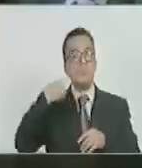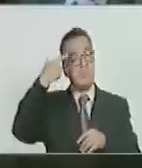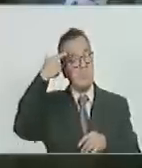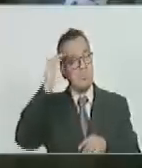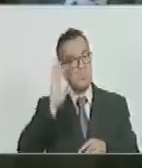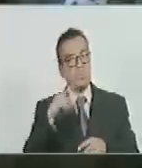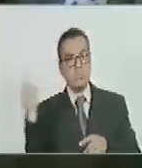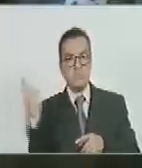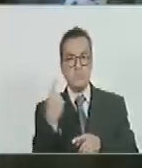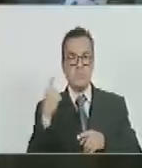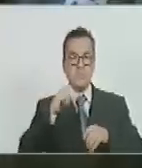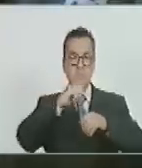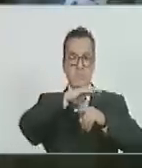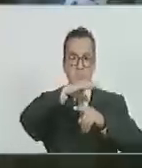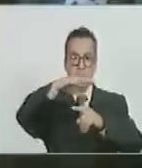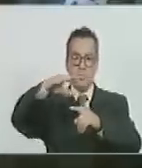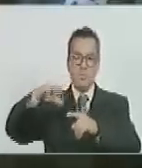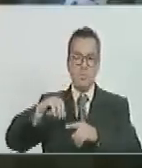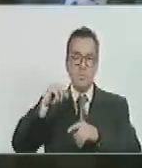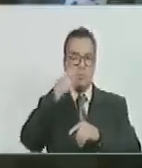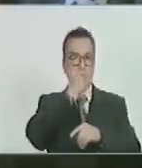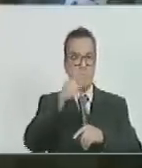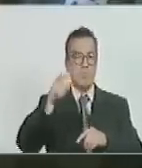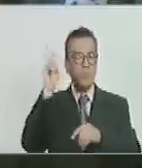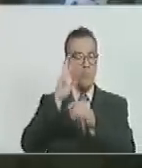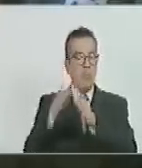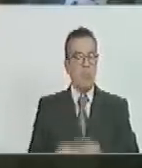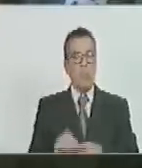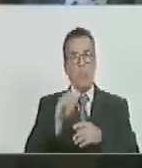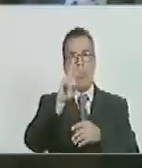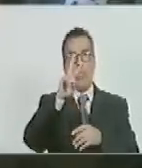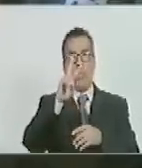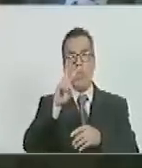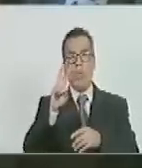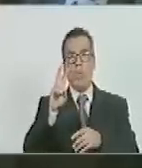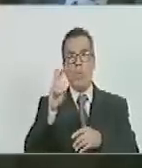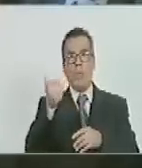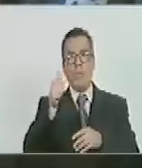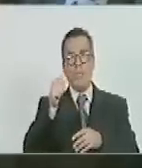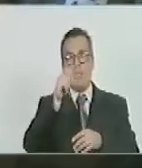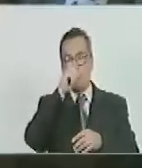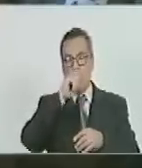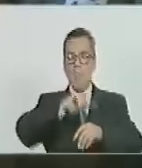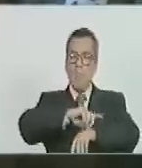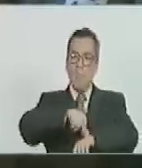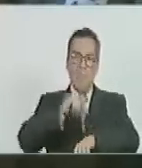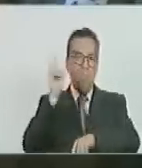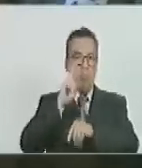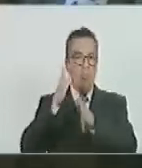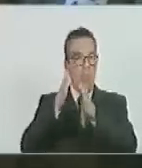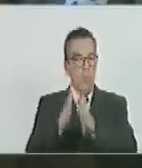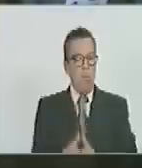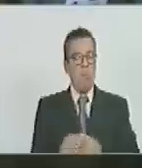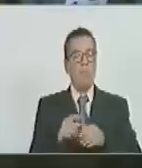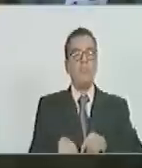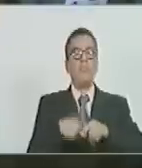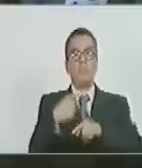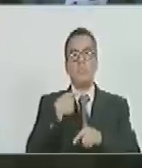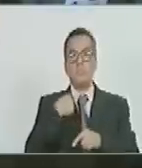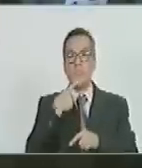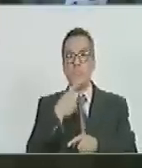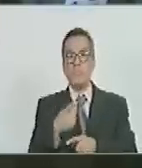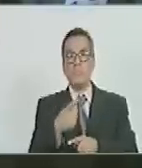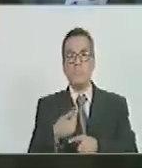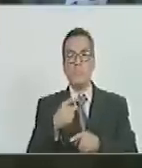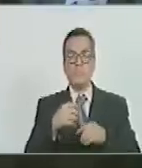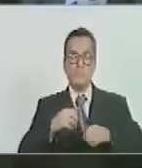pretendía seguir dominando al pueblo venezolano, hoy, 210 años después, los venezolanos y las venezolanas le decimos al